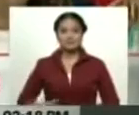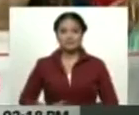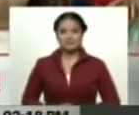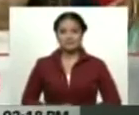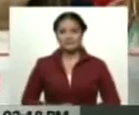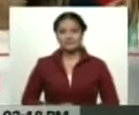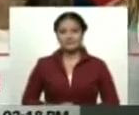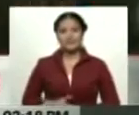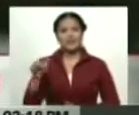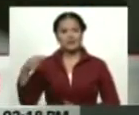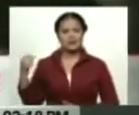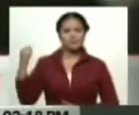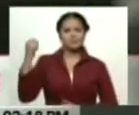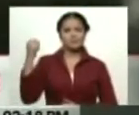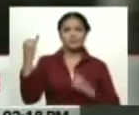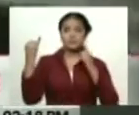Y aquí vamos con este color morado.